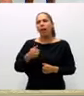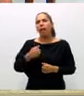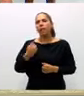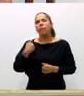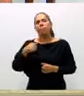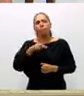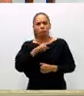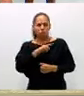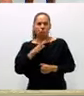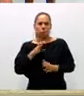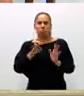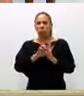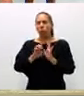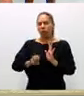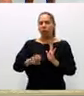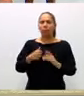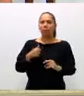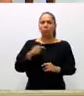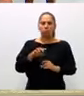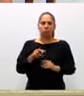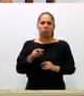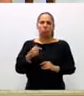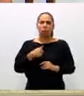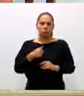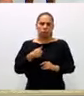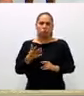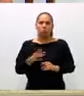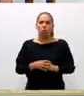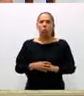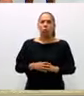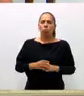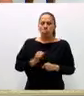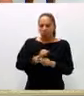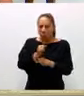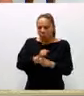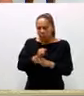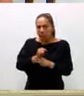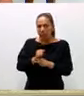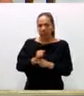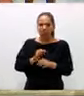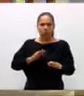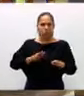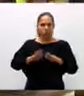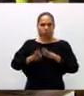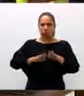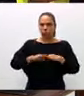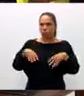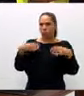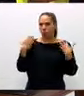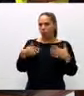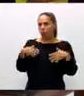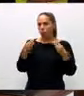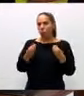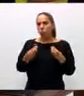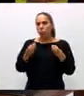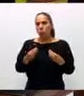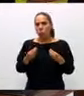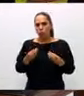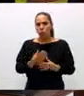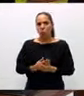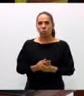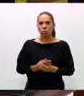por ejemplo, yo como formadora externa, como investigadora, he trabajado cuando estaba